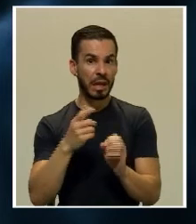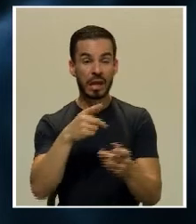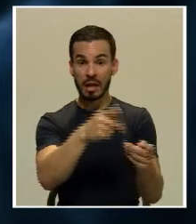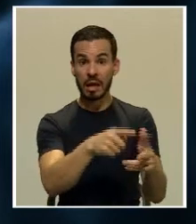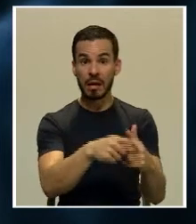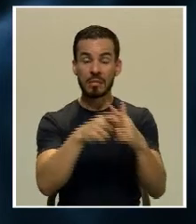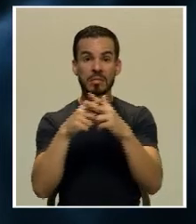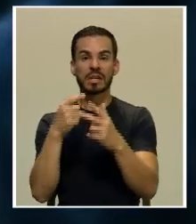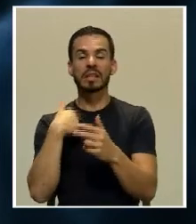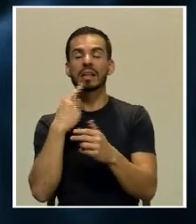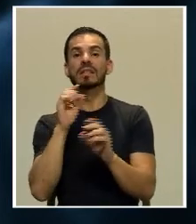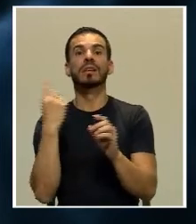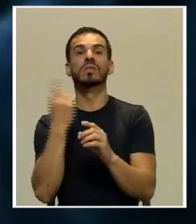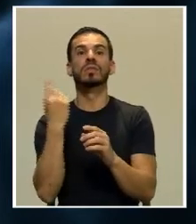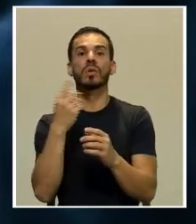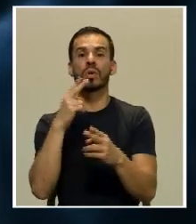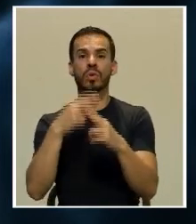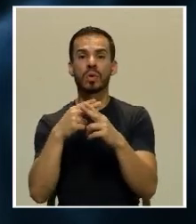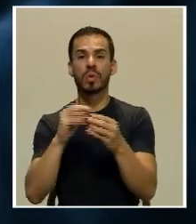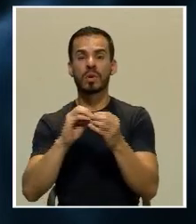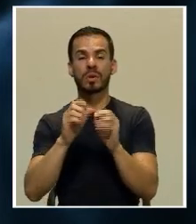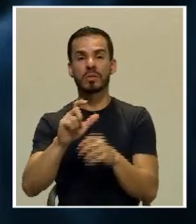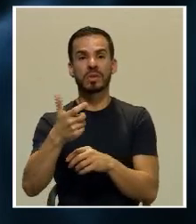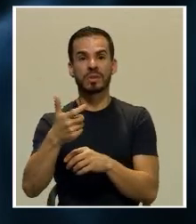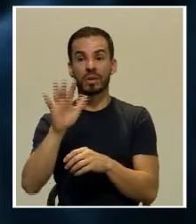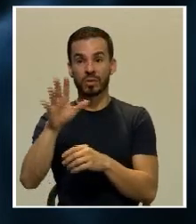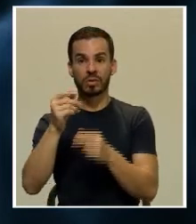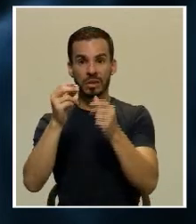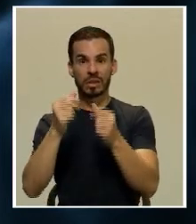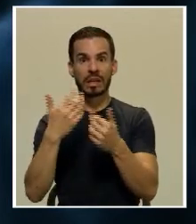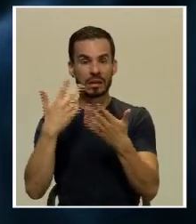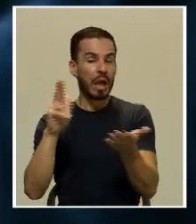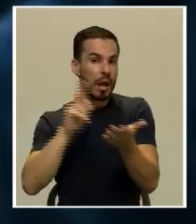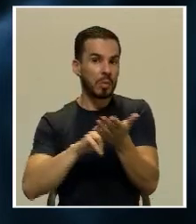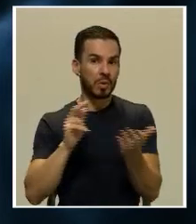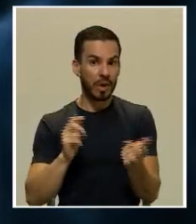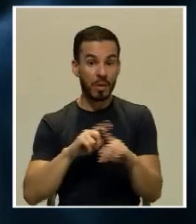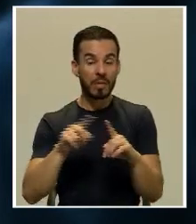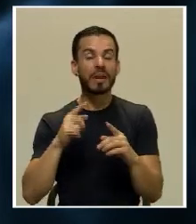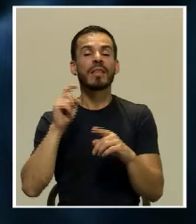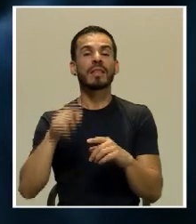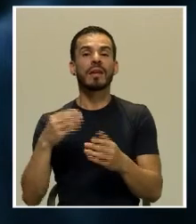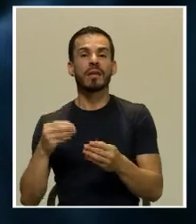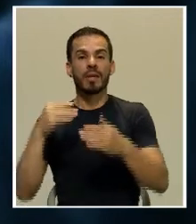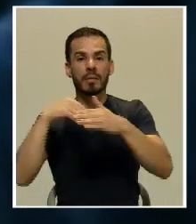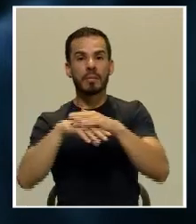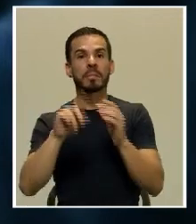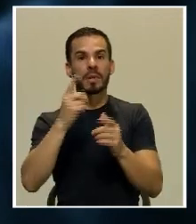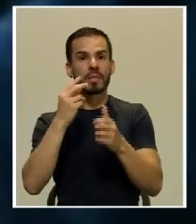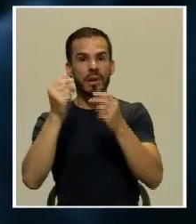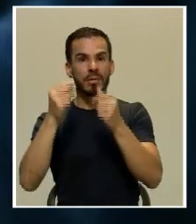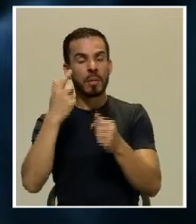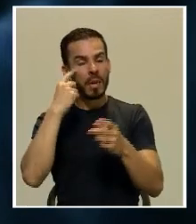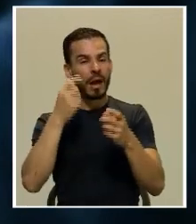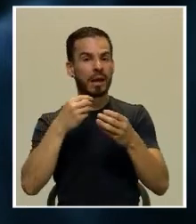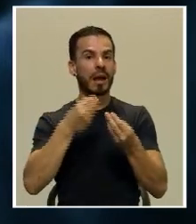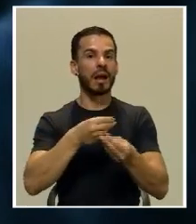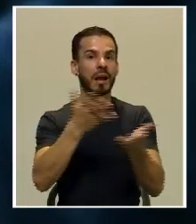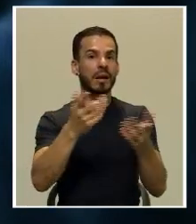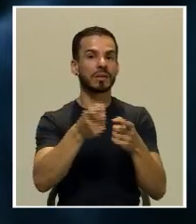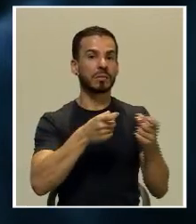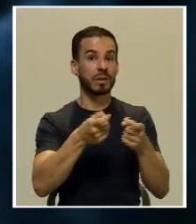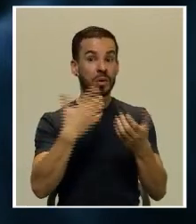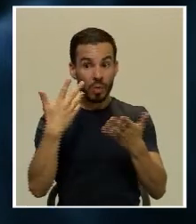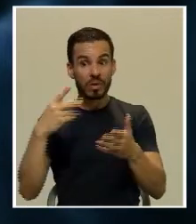supuesto prestamista le indica que solo con el nombre y número de cédula su dinero está aprobado, pero debe realizar un depósito para los gastos